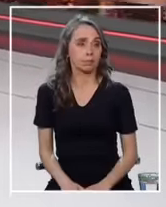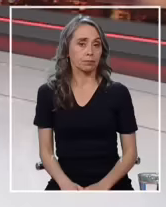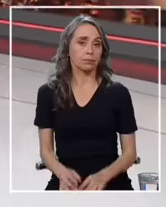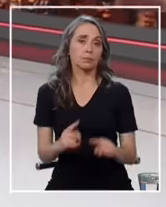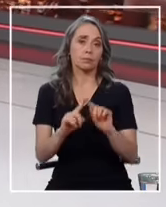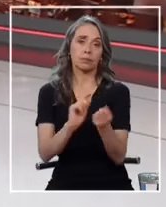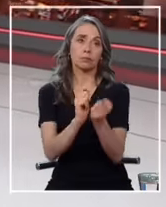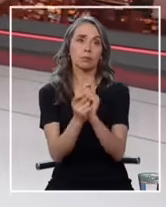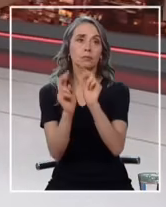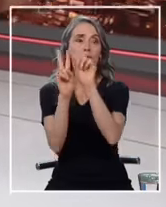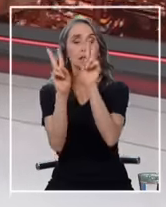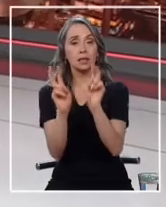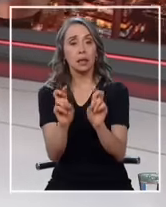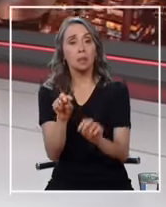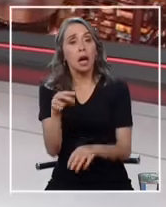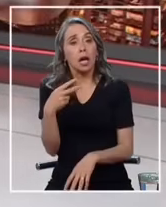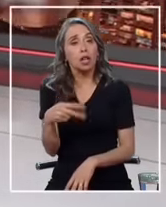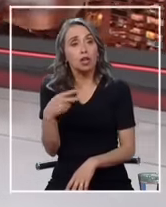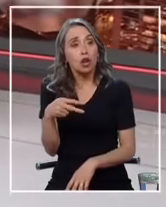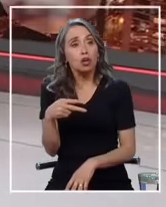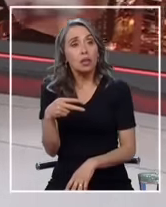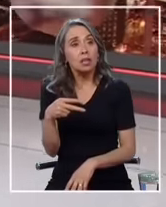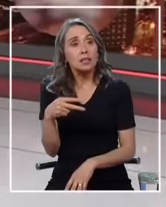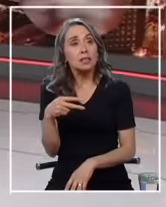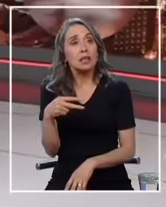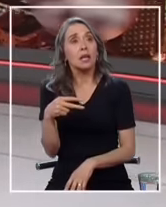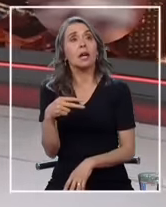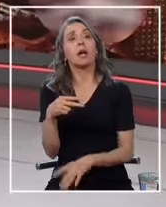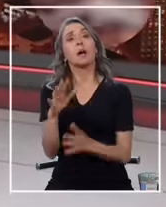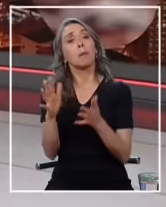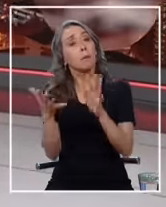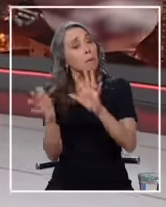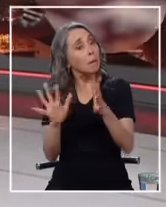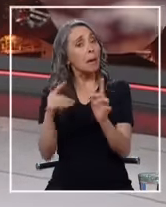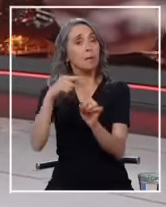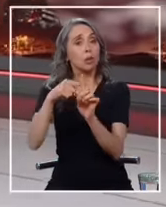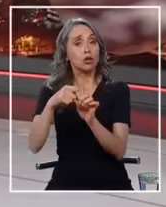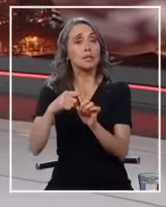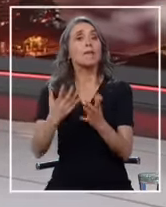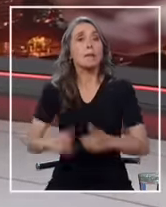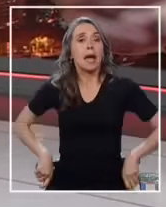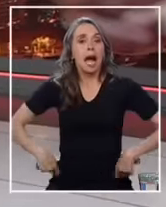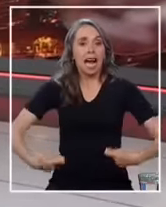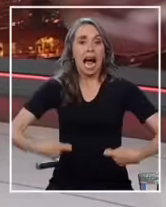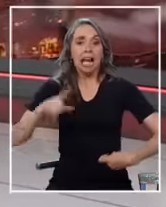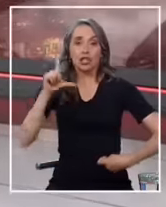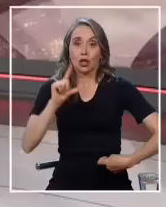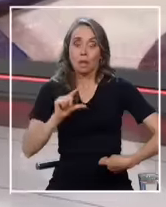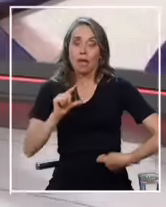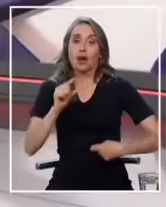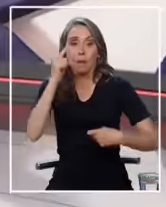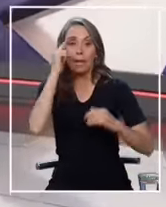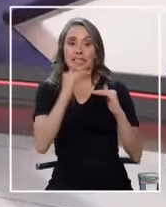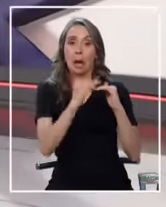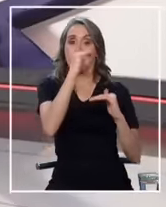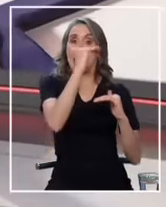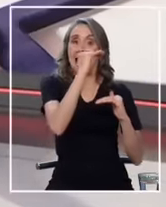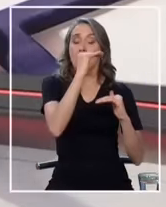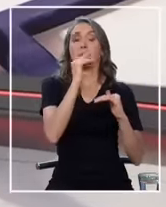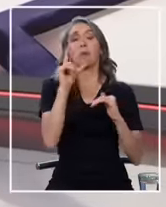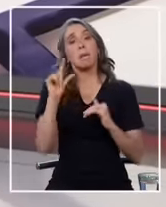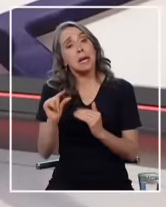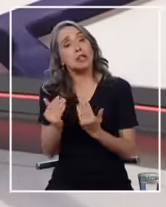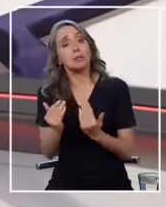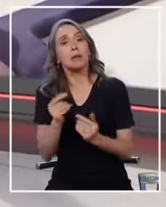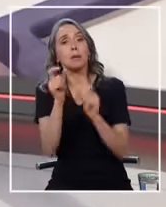cambiar de tema. Esto es una noticia que parece ser positiva, ¿cierto? Para los bolsillos, al menos, menor de lo esperado, y esto es un